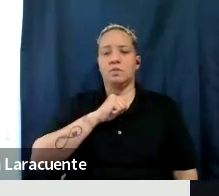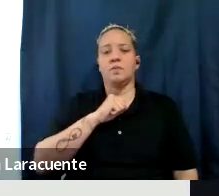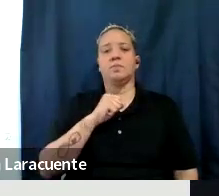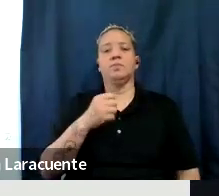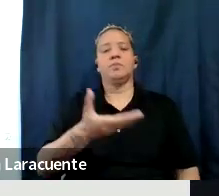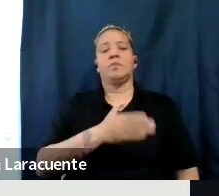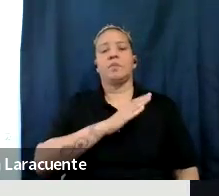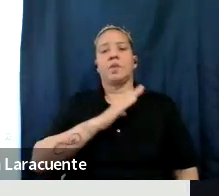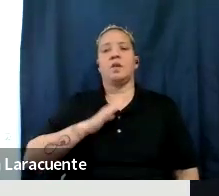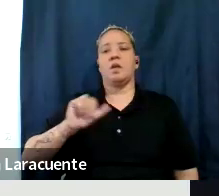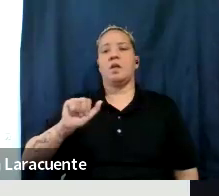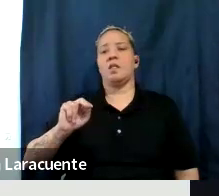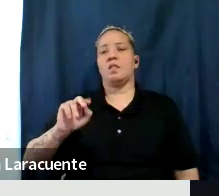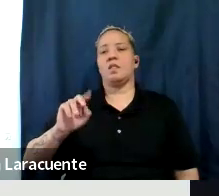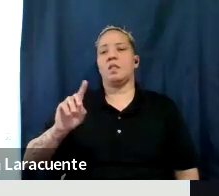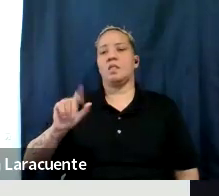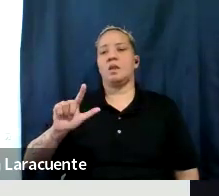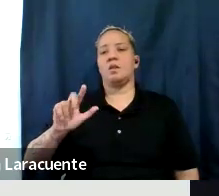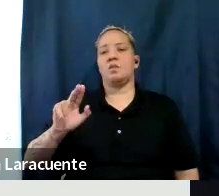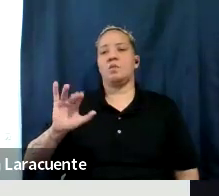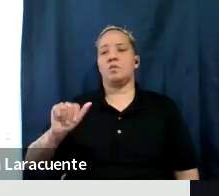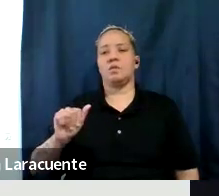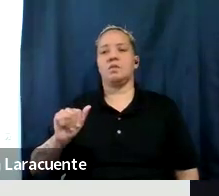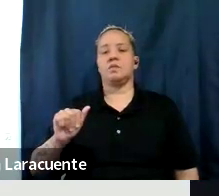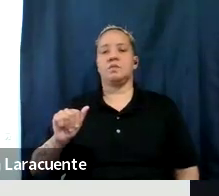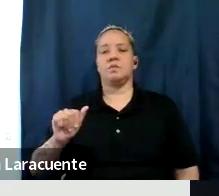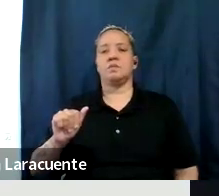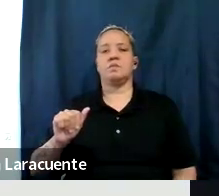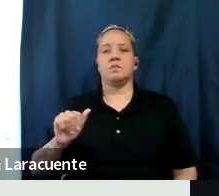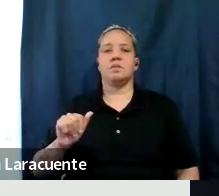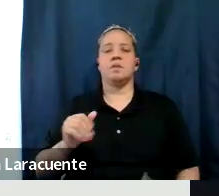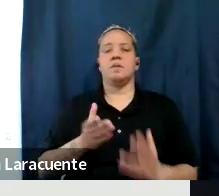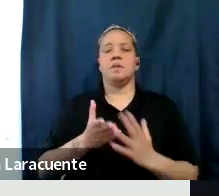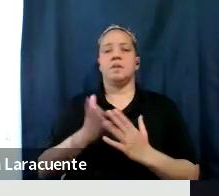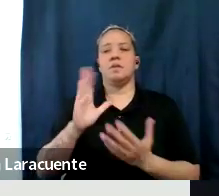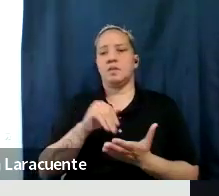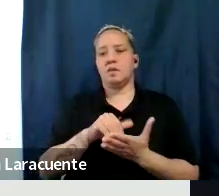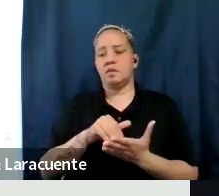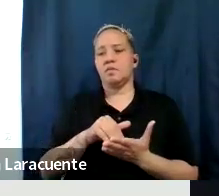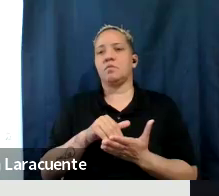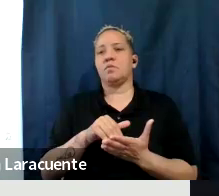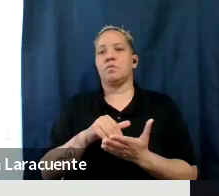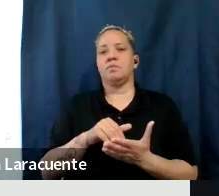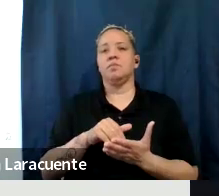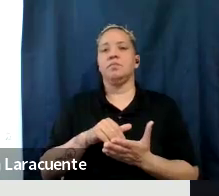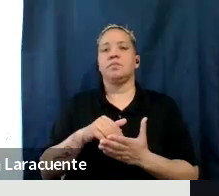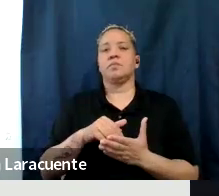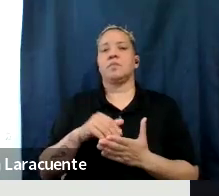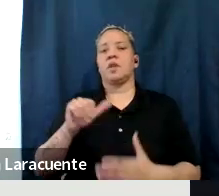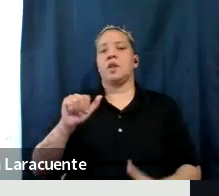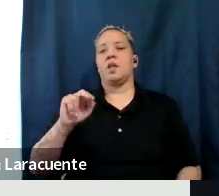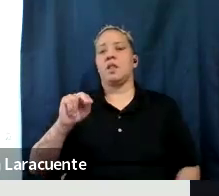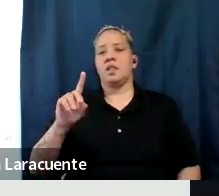Junta de Andalucía a través del Centro Andaluz de Puerto Rico para dar una conferencia sobre Juan Ramón